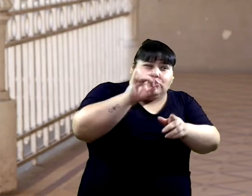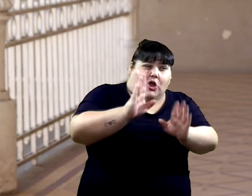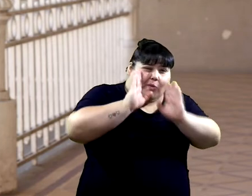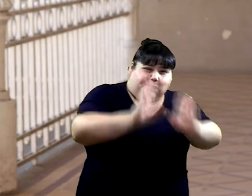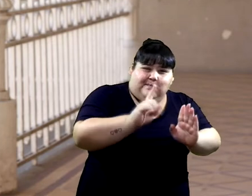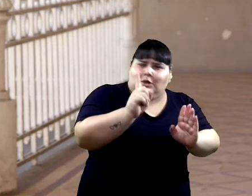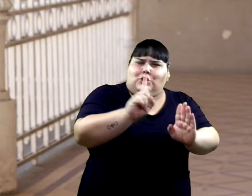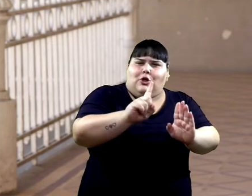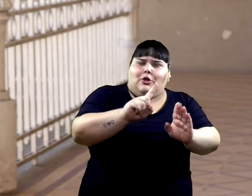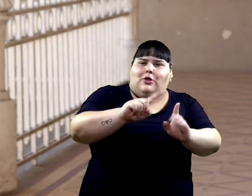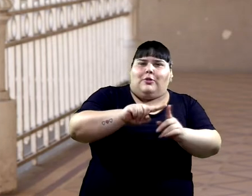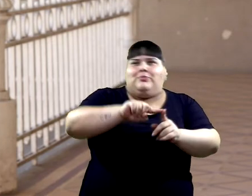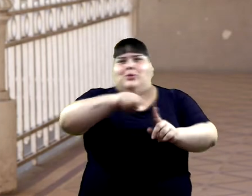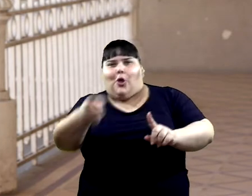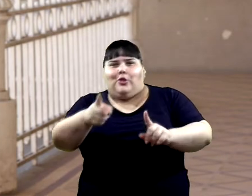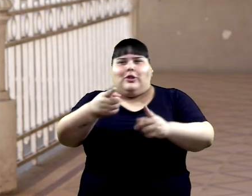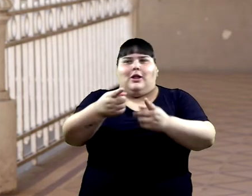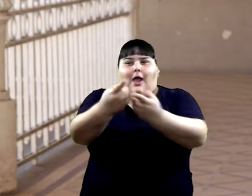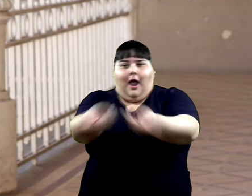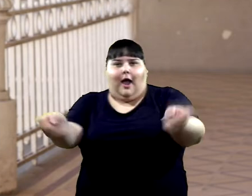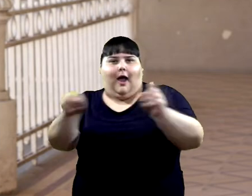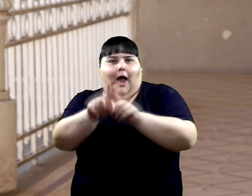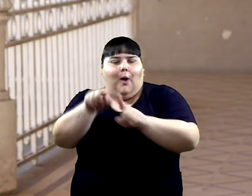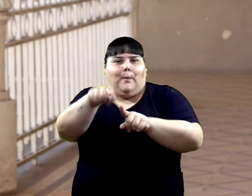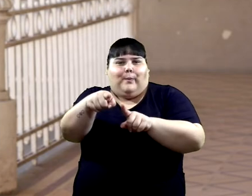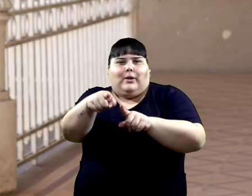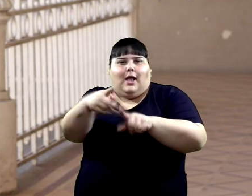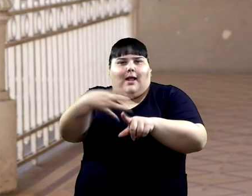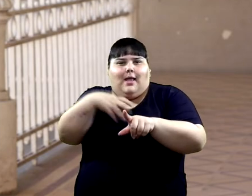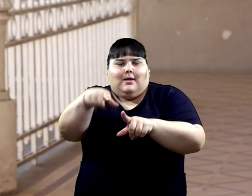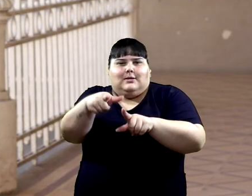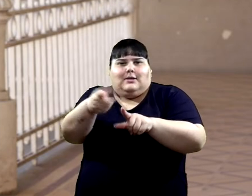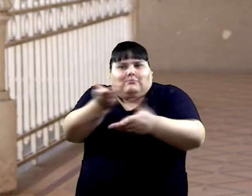ver con una puesta en valor,